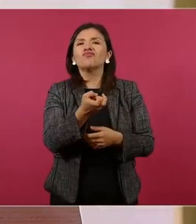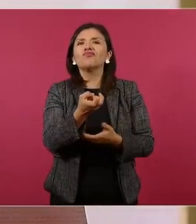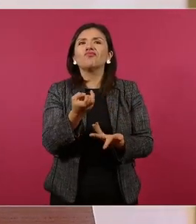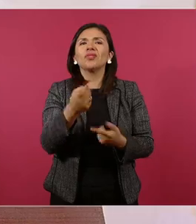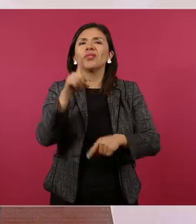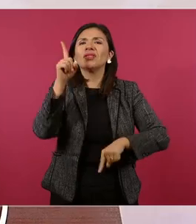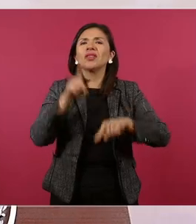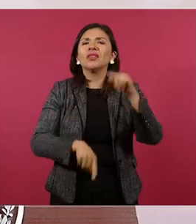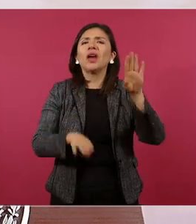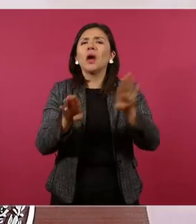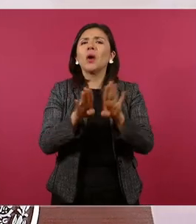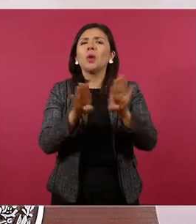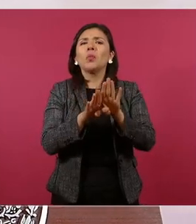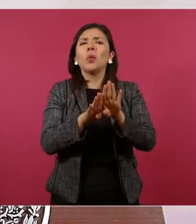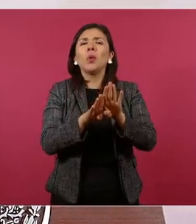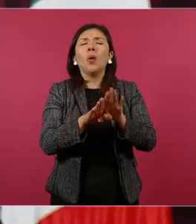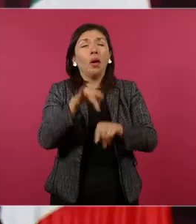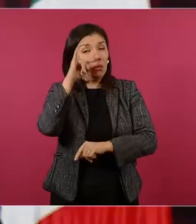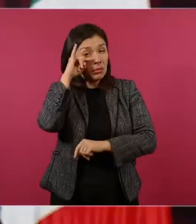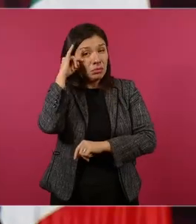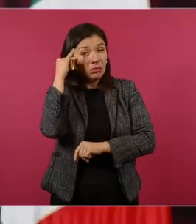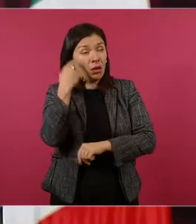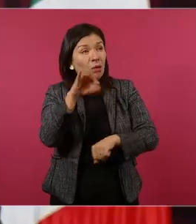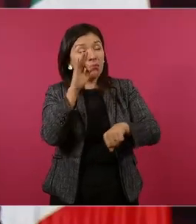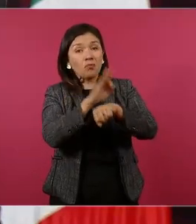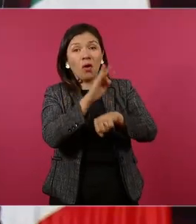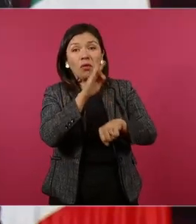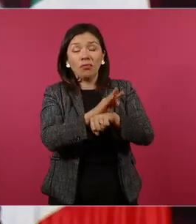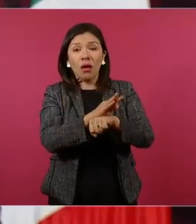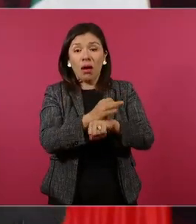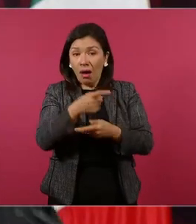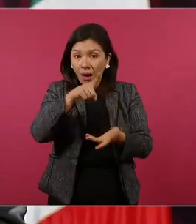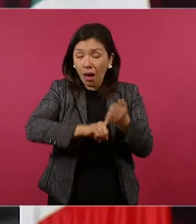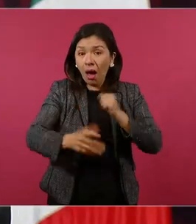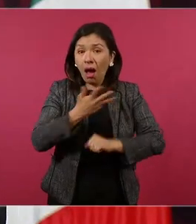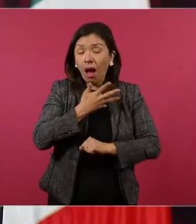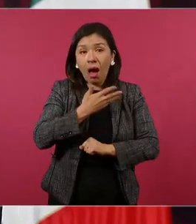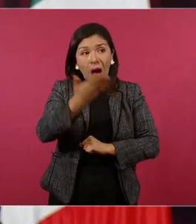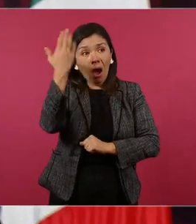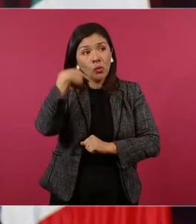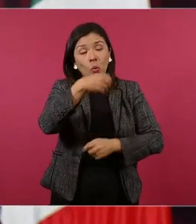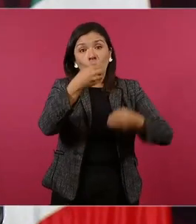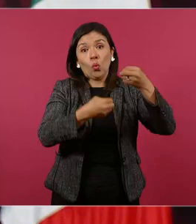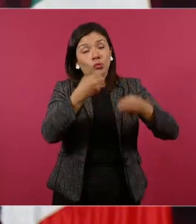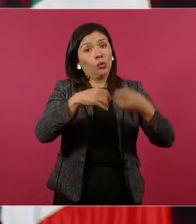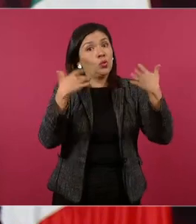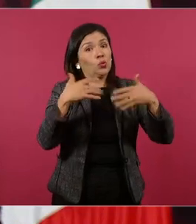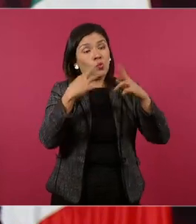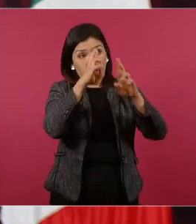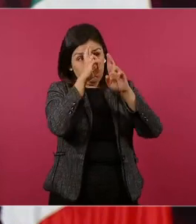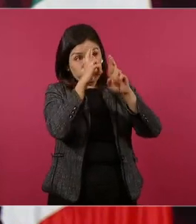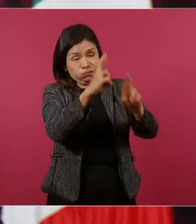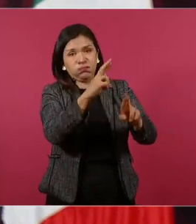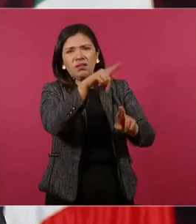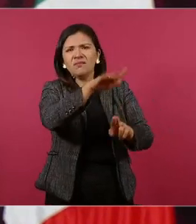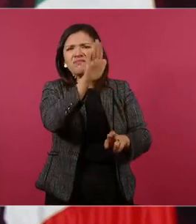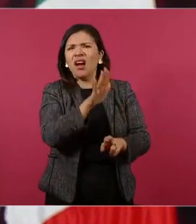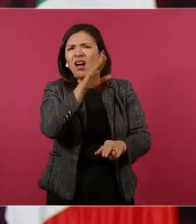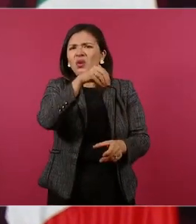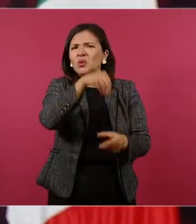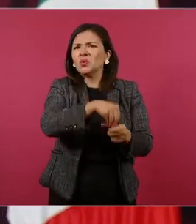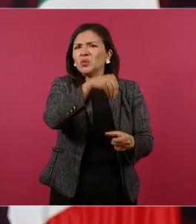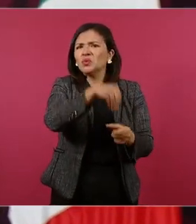el velo que existía sobre ese poder era como un poder